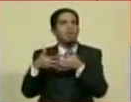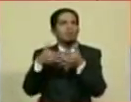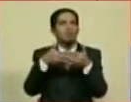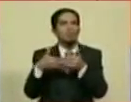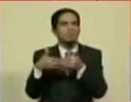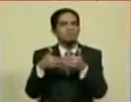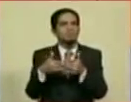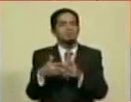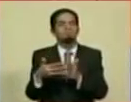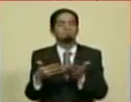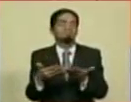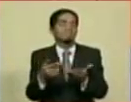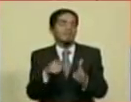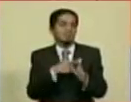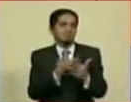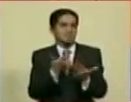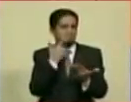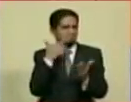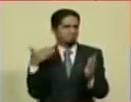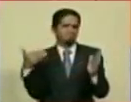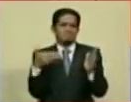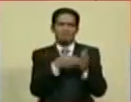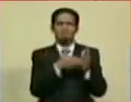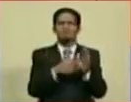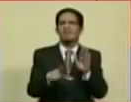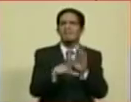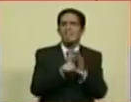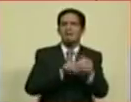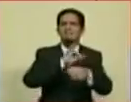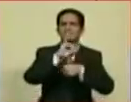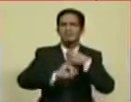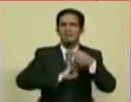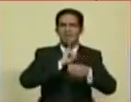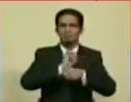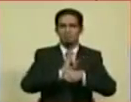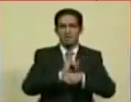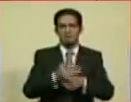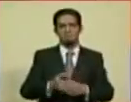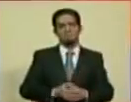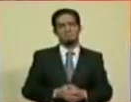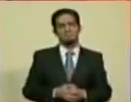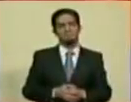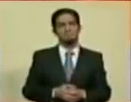contraria al derecho internacional del uso del dólar en el mercado cambiario venezolano.